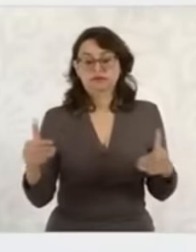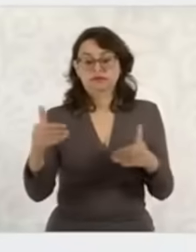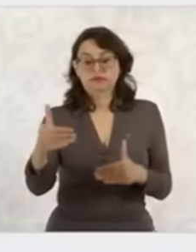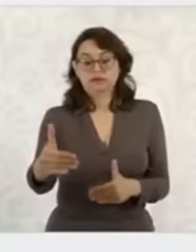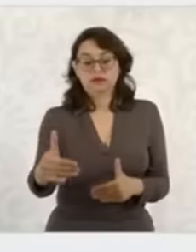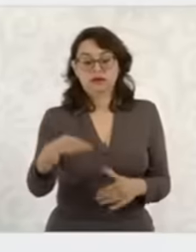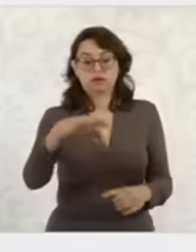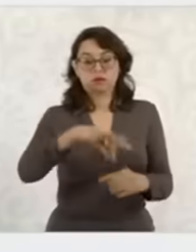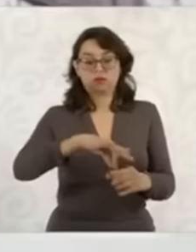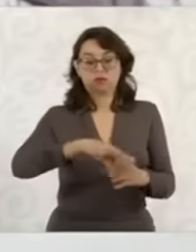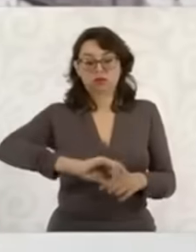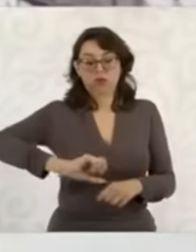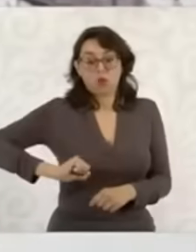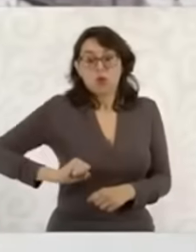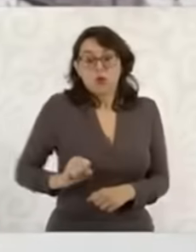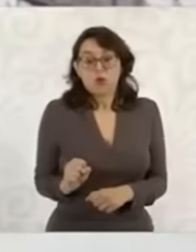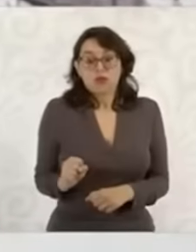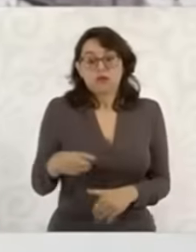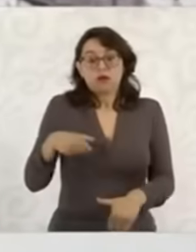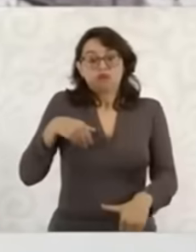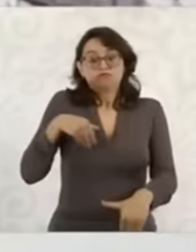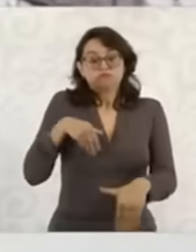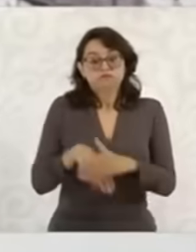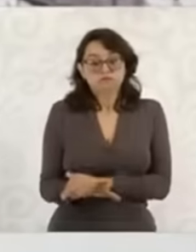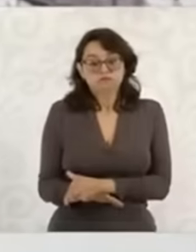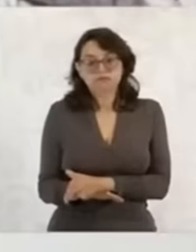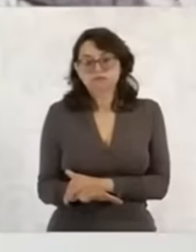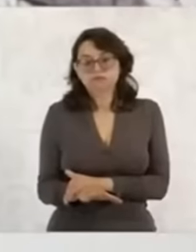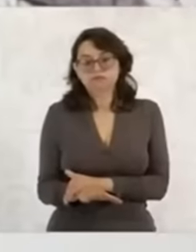las urnas a